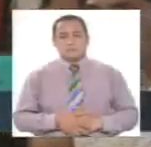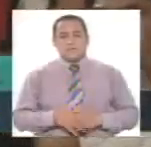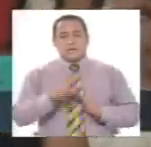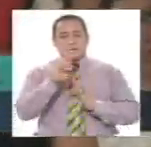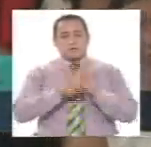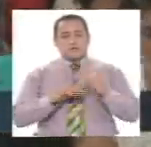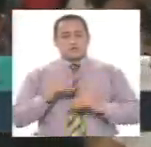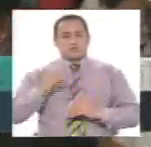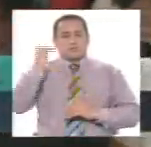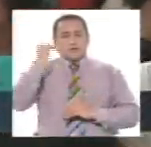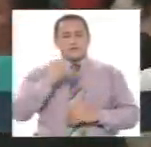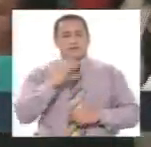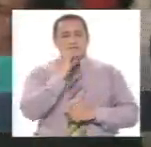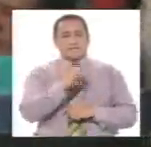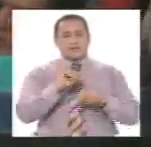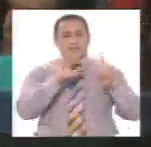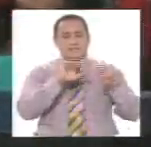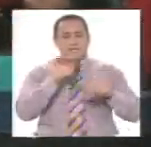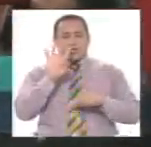Resolución Suprema número